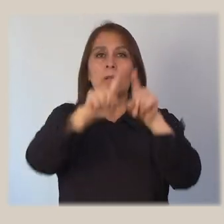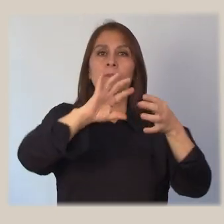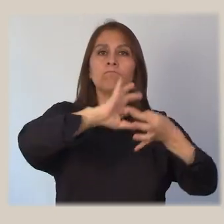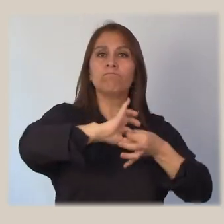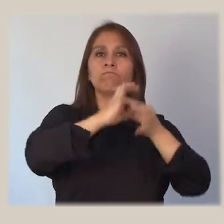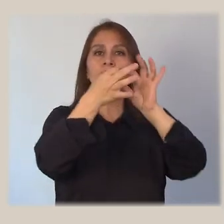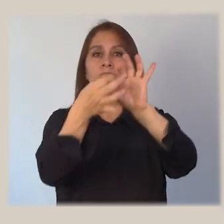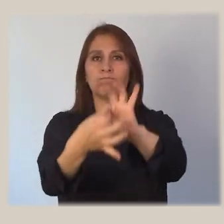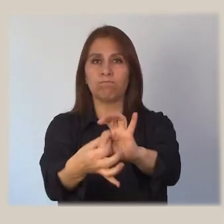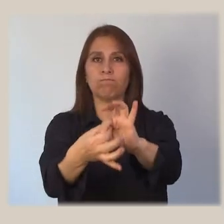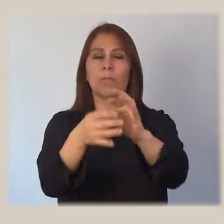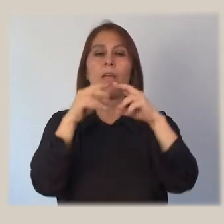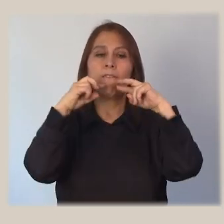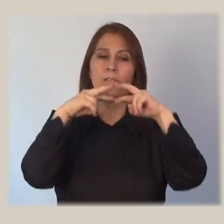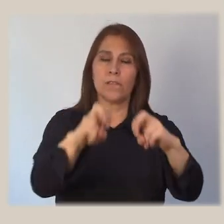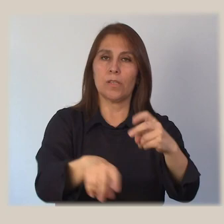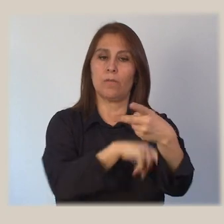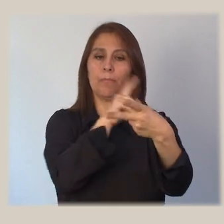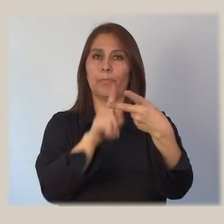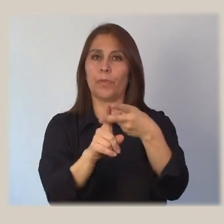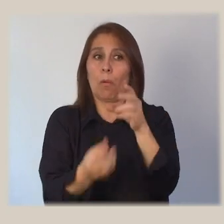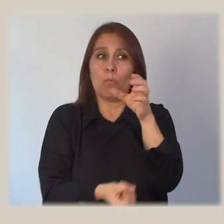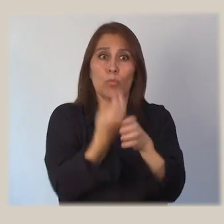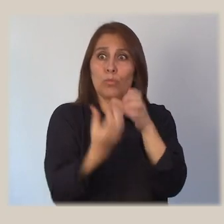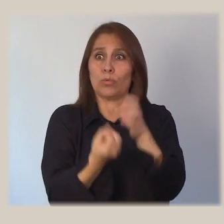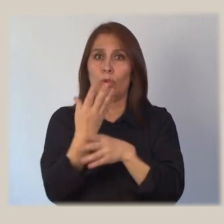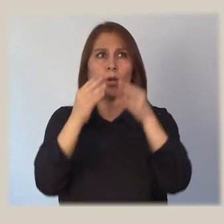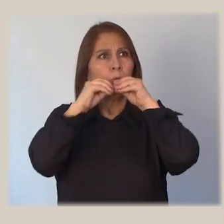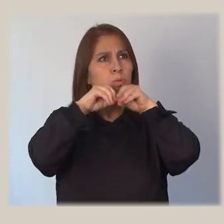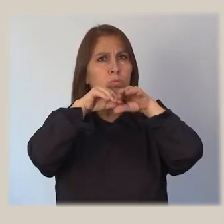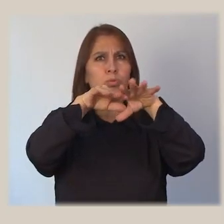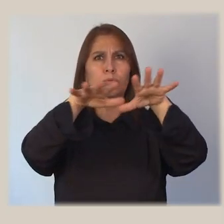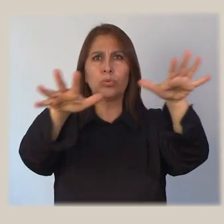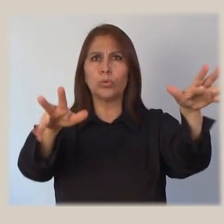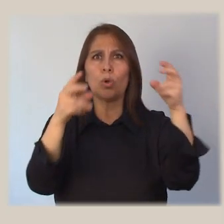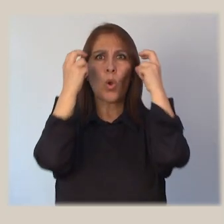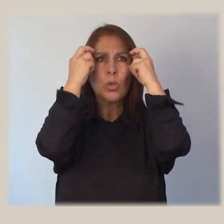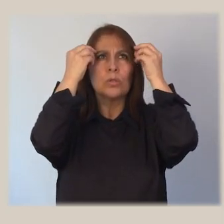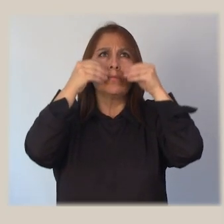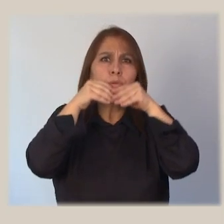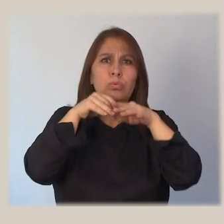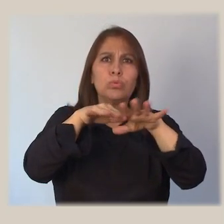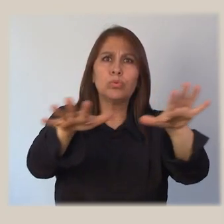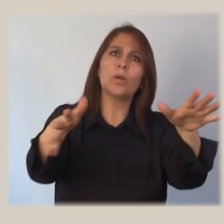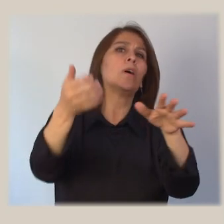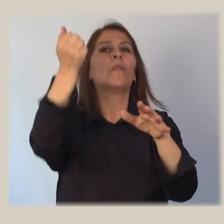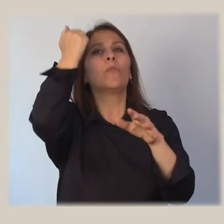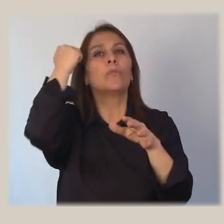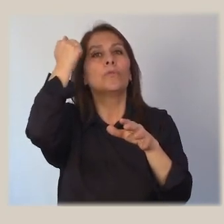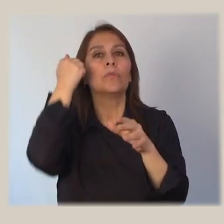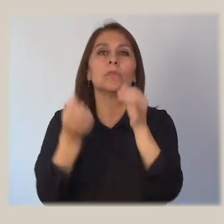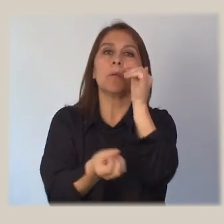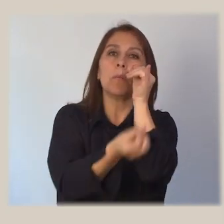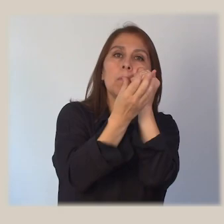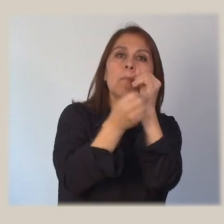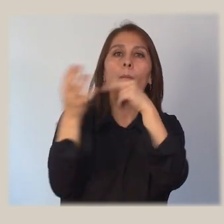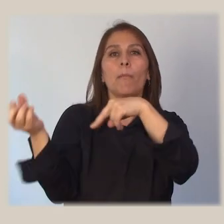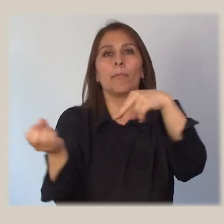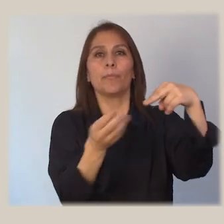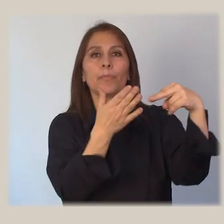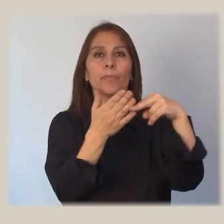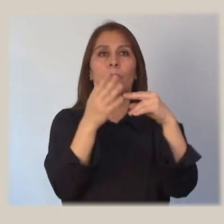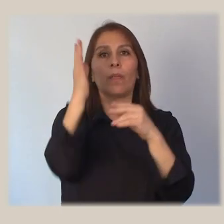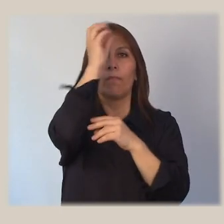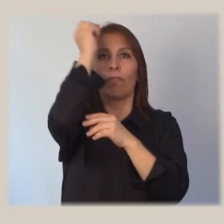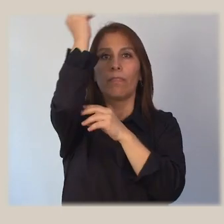las articulaciones con la investigación, la producción y la difusión de conocimiento profesional docente, educativo,